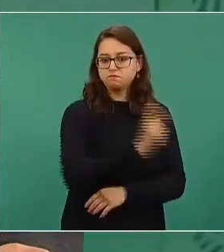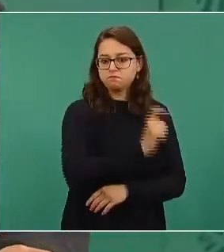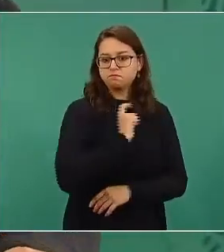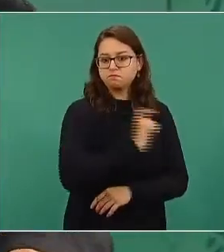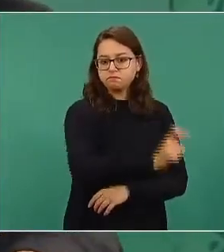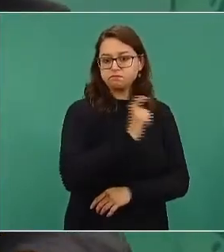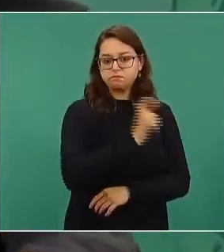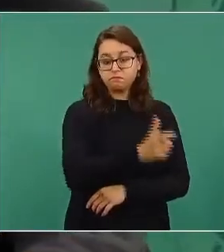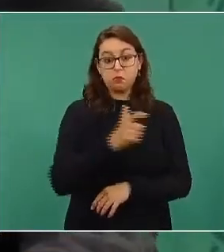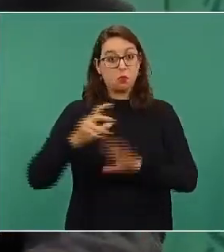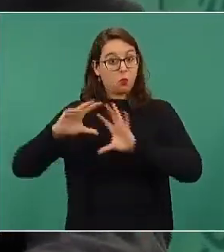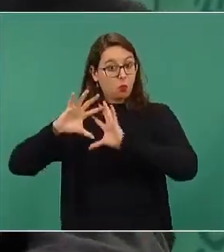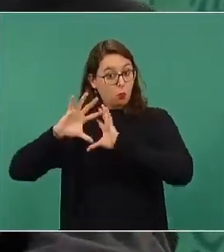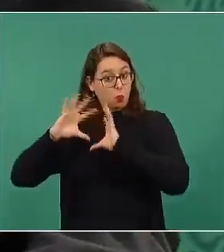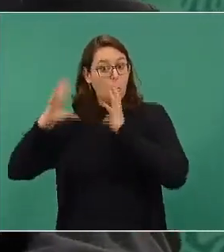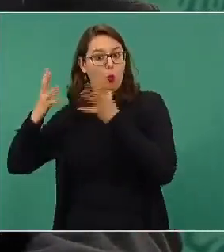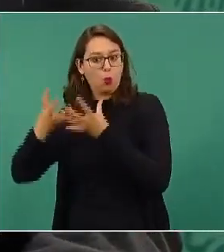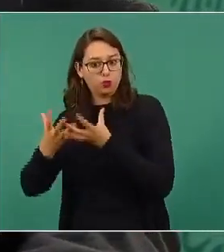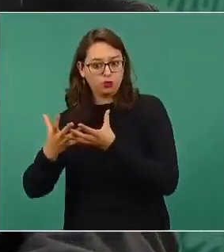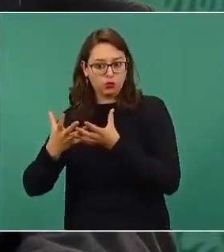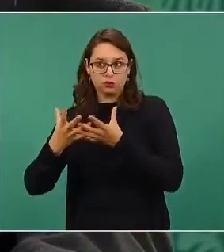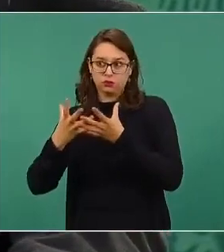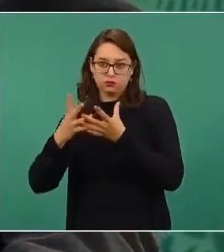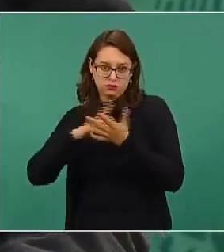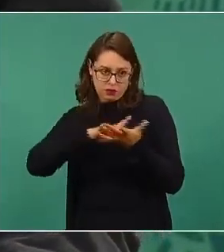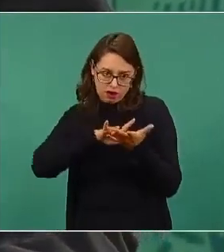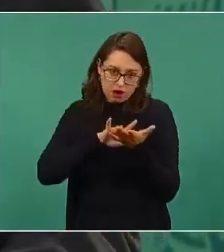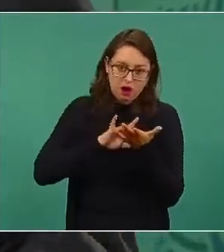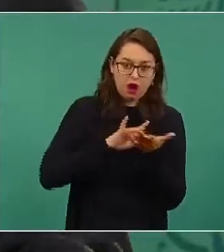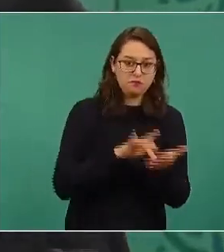del resto del mundo, de